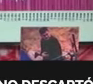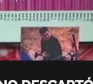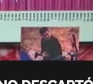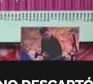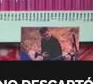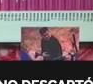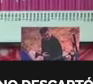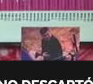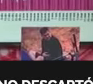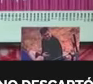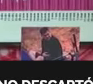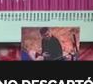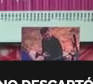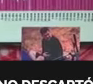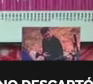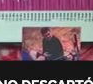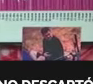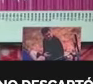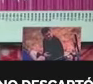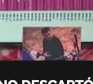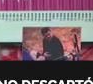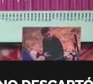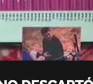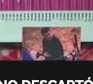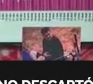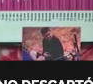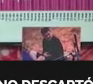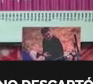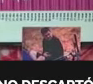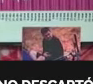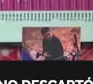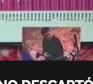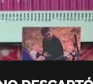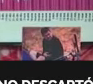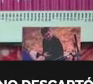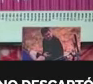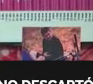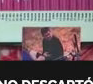Y las hospitalizaciones